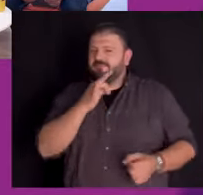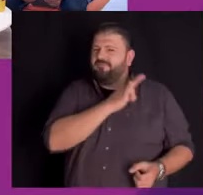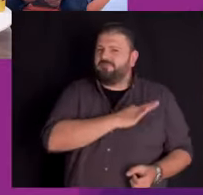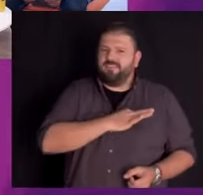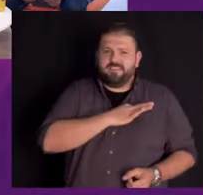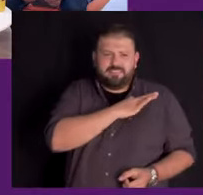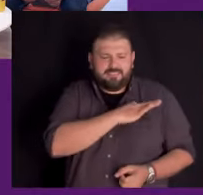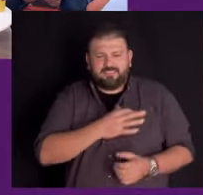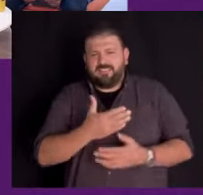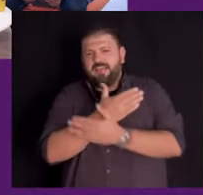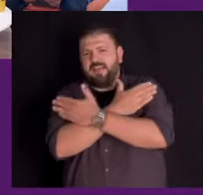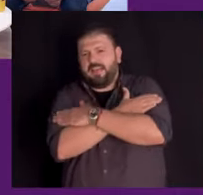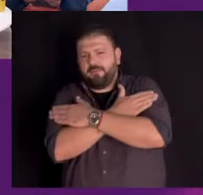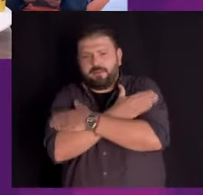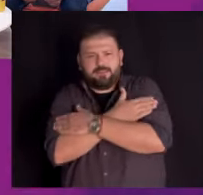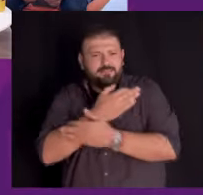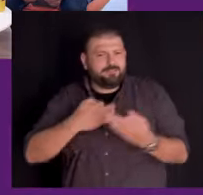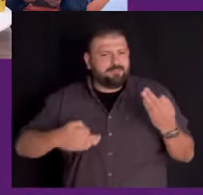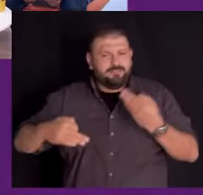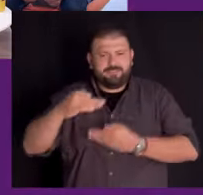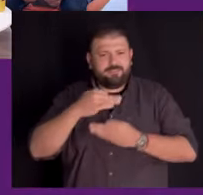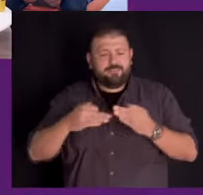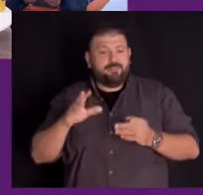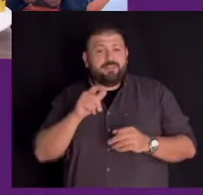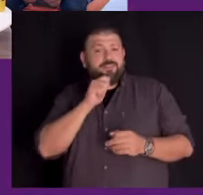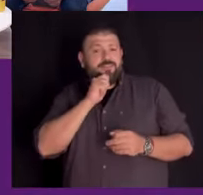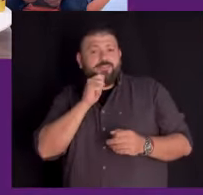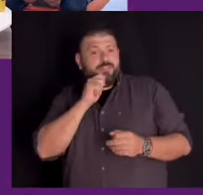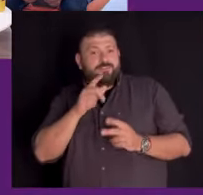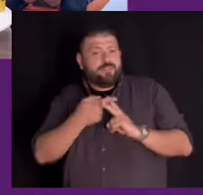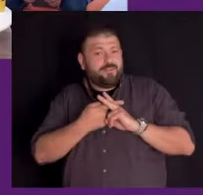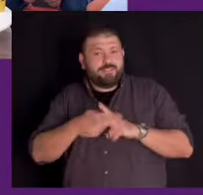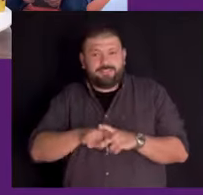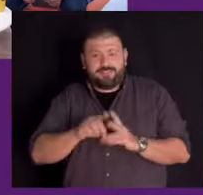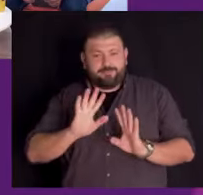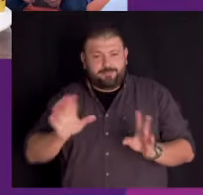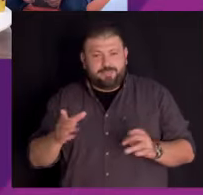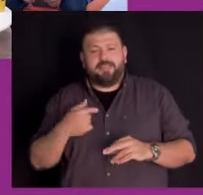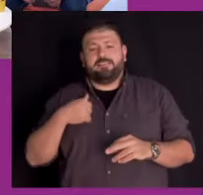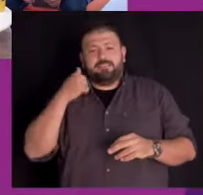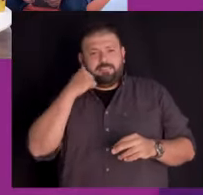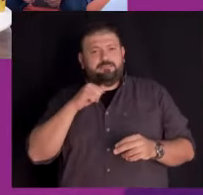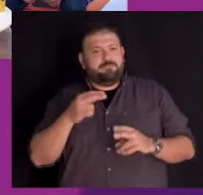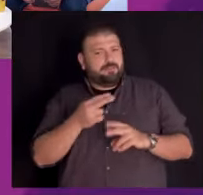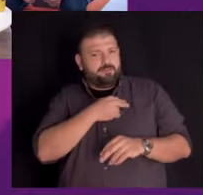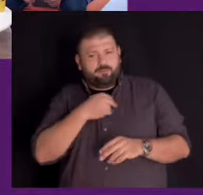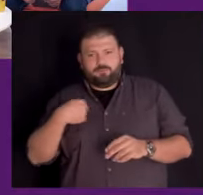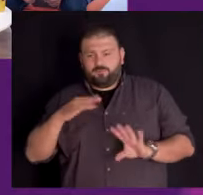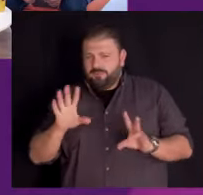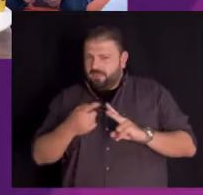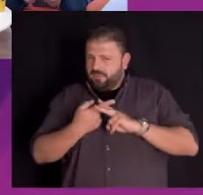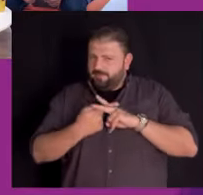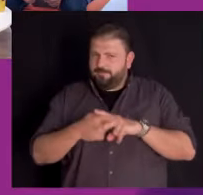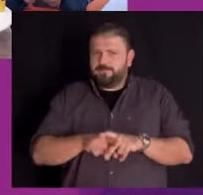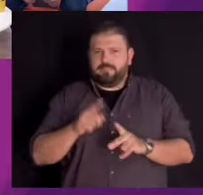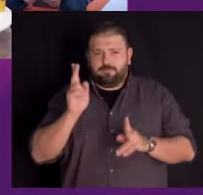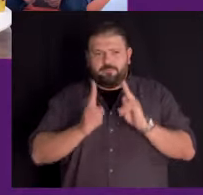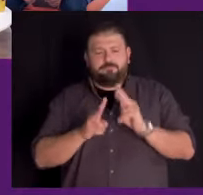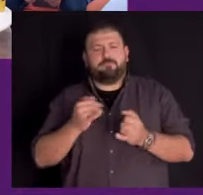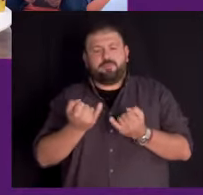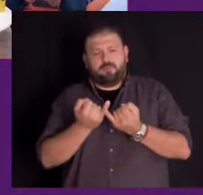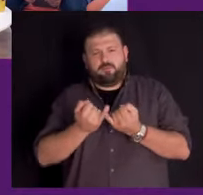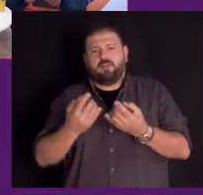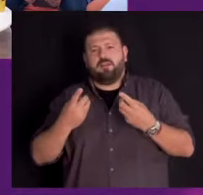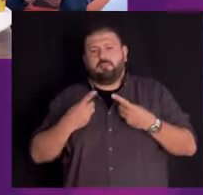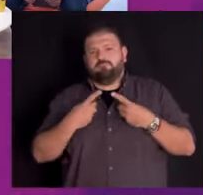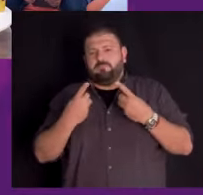felicitaciones, que abrazos. Y bueno, y todavía ni siquiera iniciamos, Clau, Eduardo. Y como bien dicen, bueno, pues entremos en materia. Tenemos el gusto de que